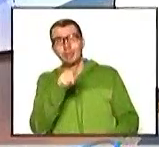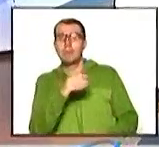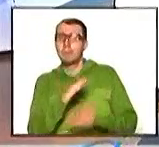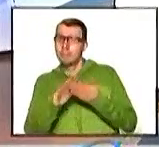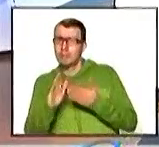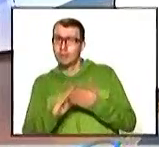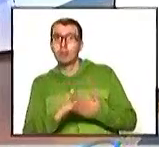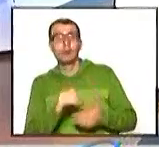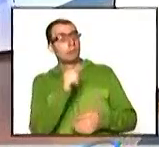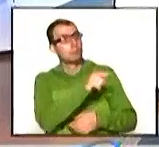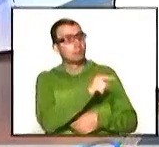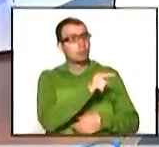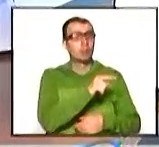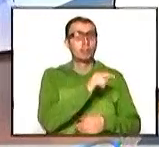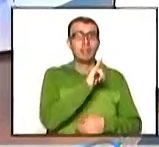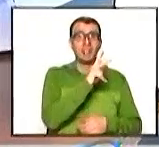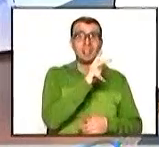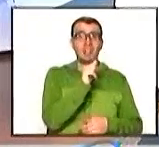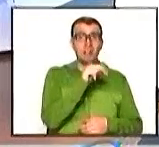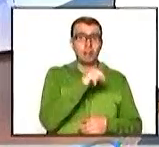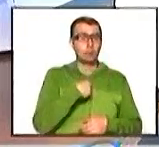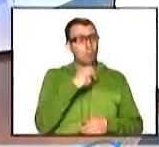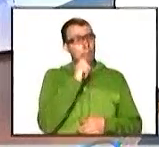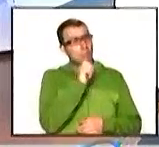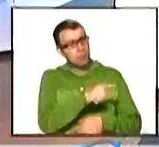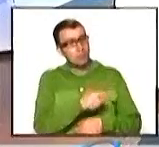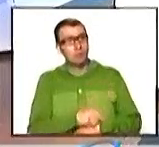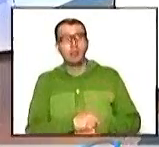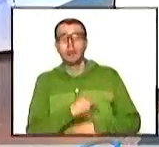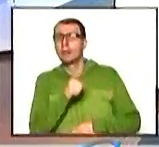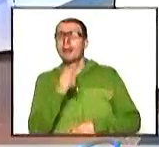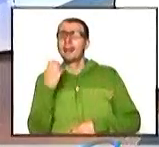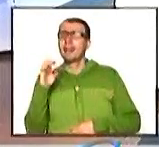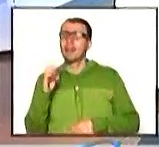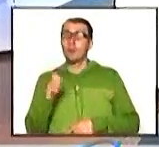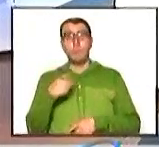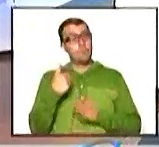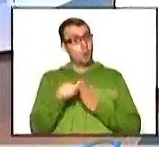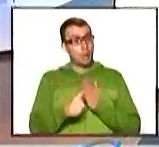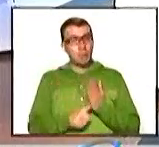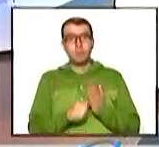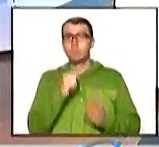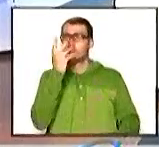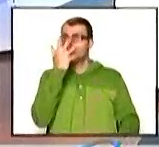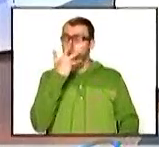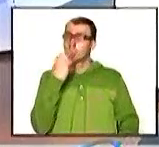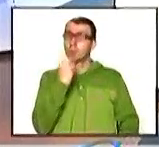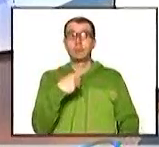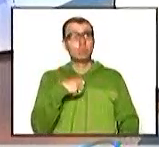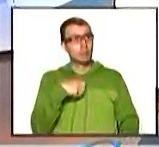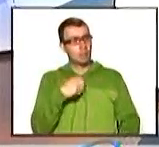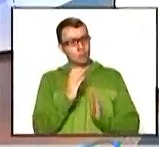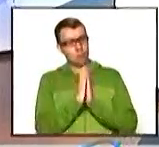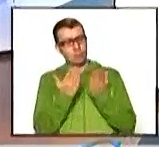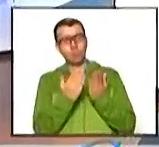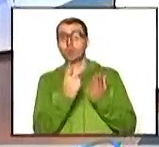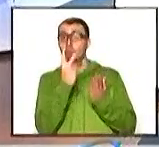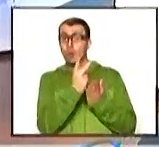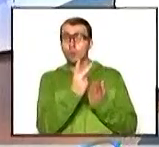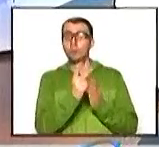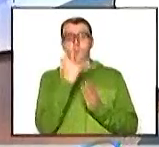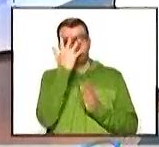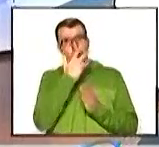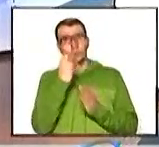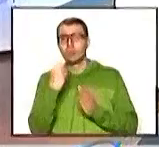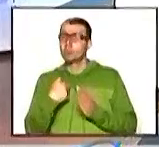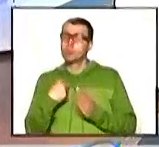Él en enero hizo un programa muy lindo y nos habló de dos libros de autoayuda muy lindos que los estoy